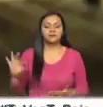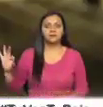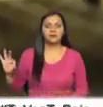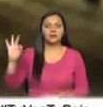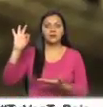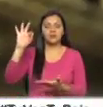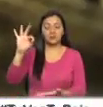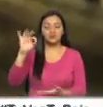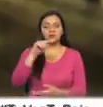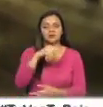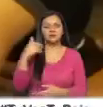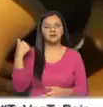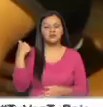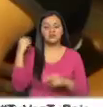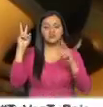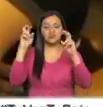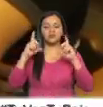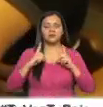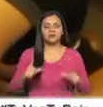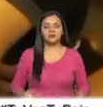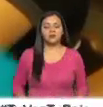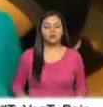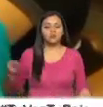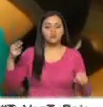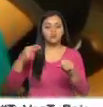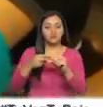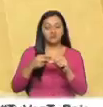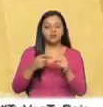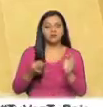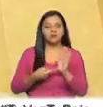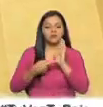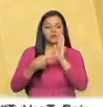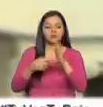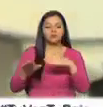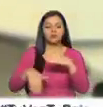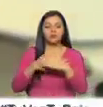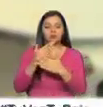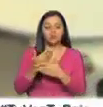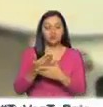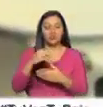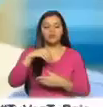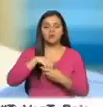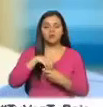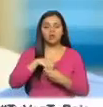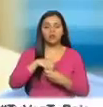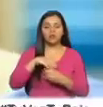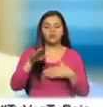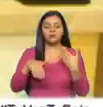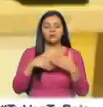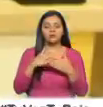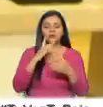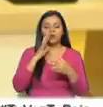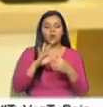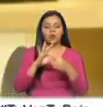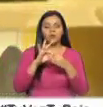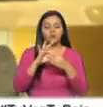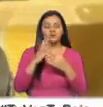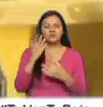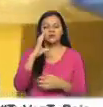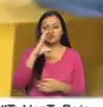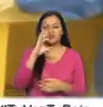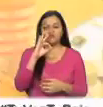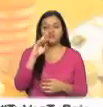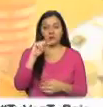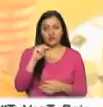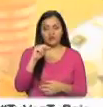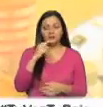Representantes del sector de la salud de Manabí participaron en la presentación de la nueva línea de crédito médico que la Corporación Financiera Nacional